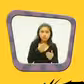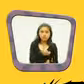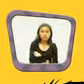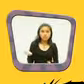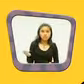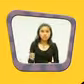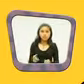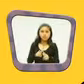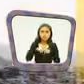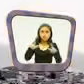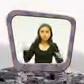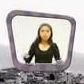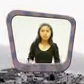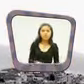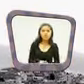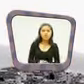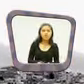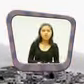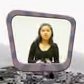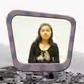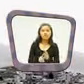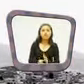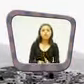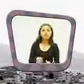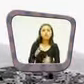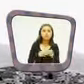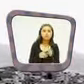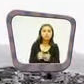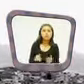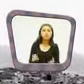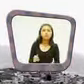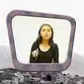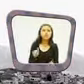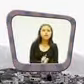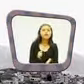cayendo materiales sobre el sector. ¿Y después del deslizamiento qué?